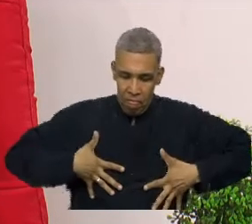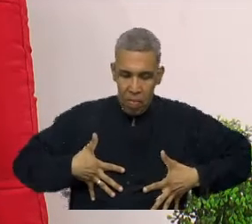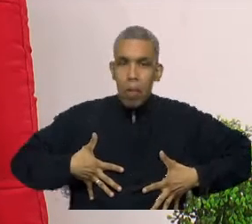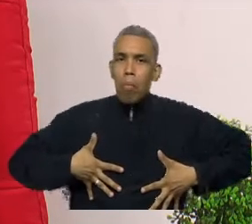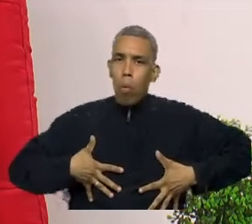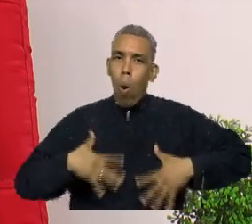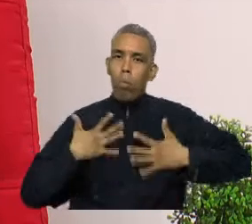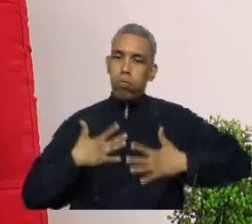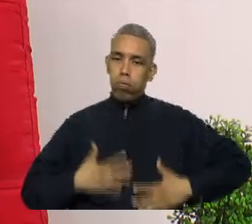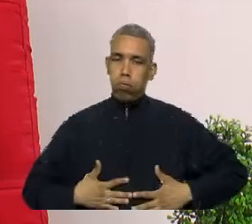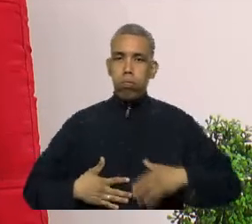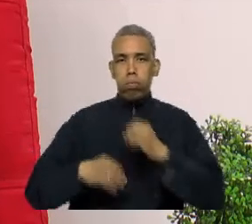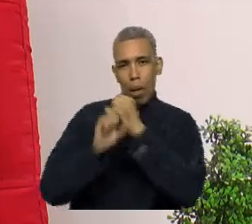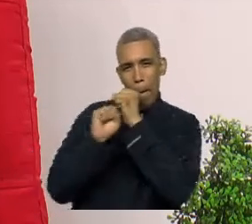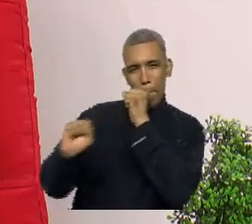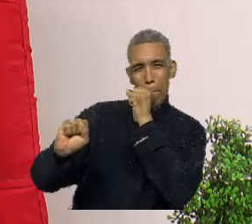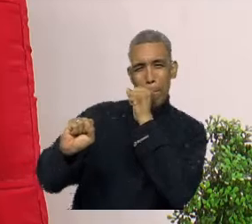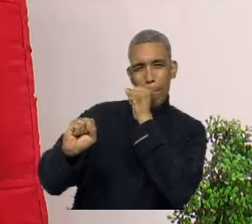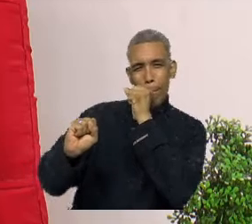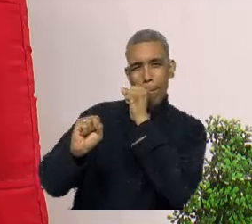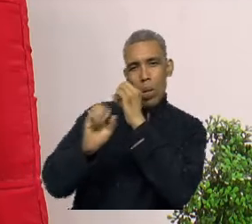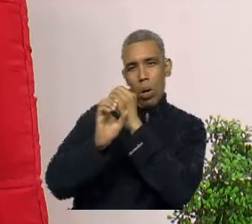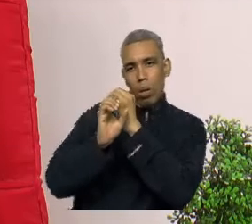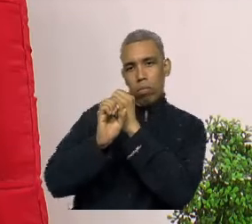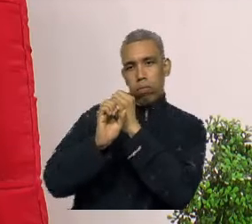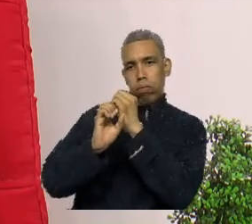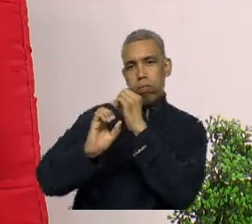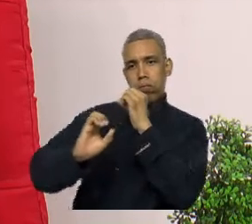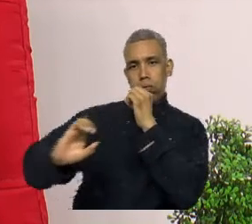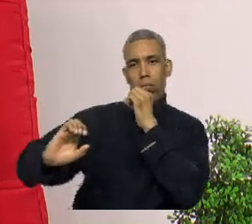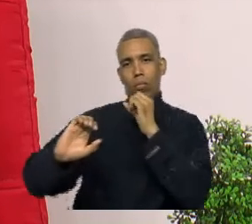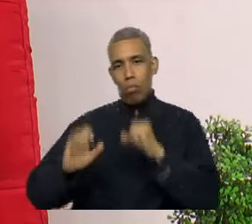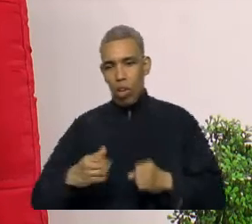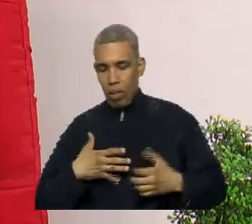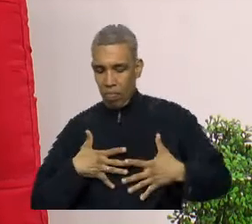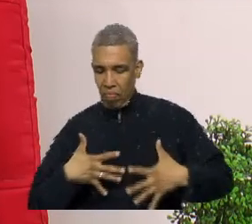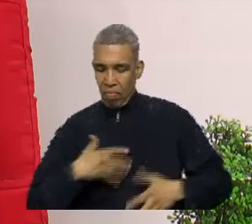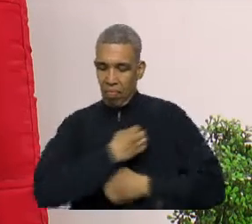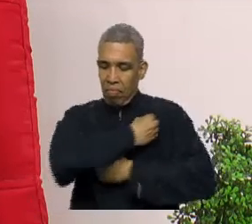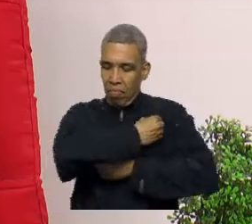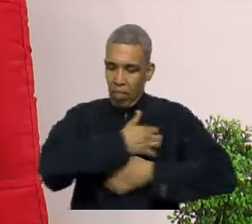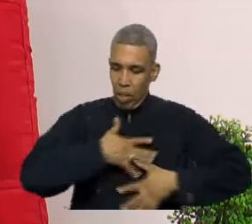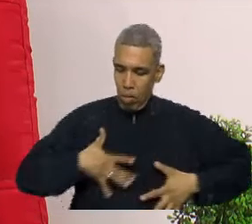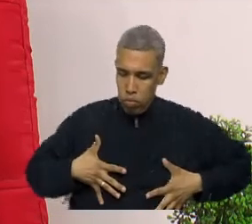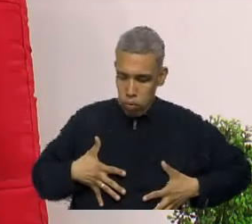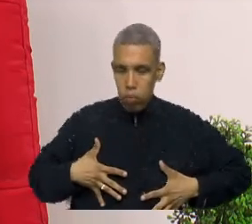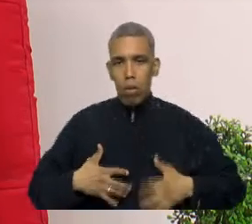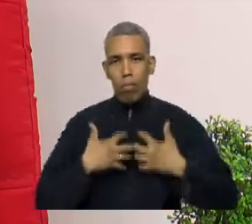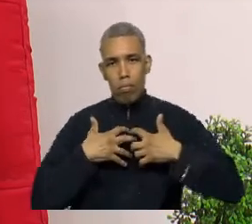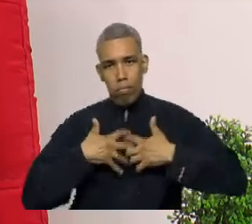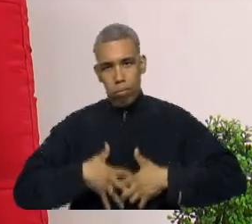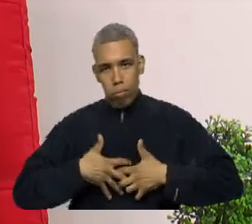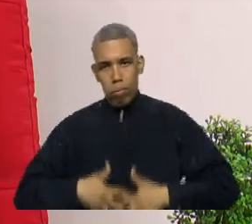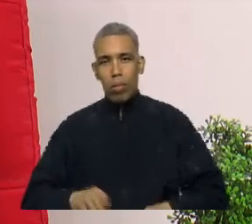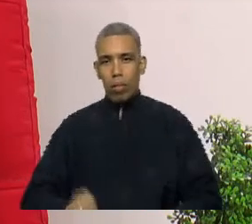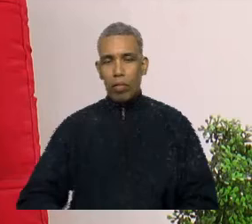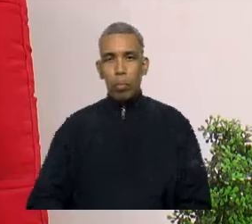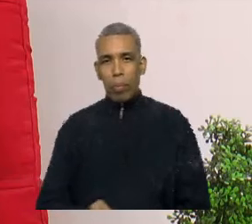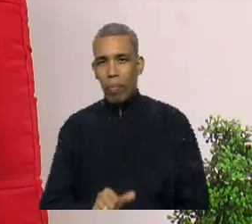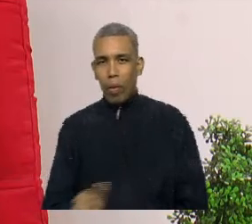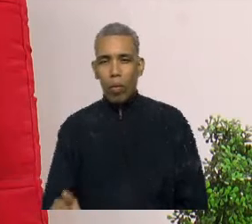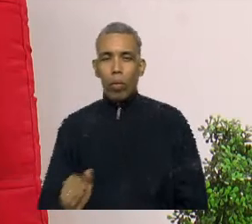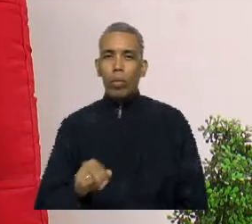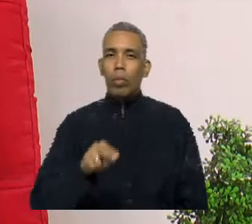inflamatorio, entonces también hay otras medicaciones, que son los corticoides, ya sea tomados o inhalados, que